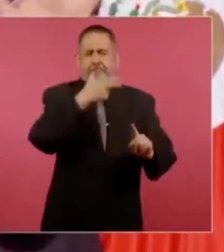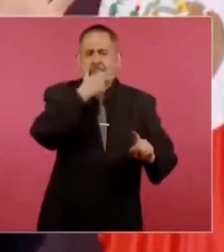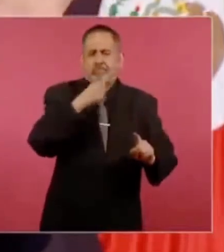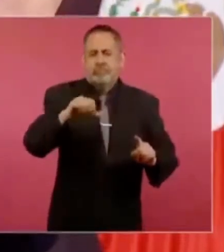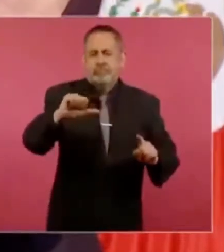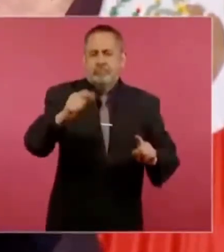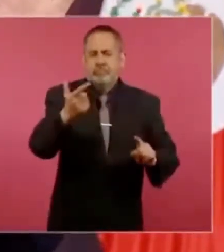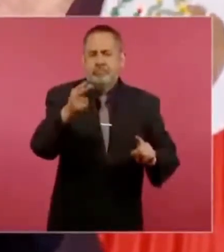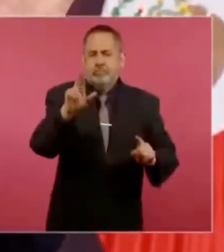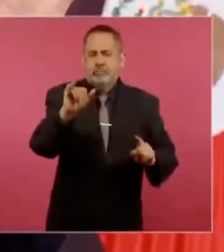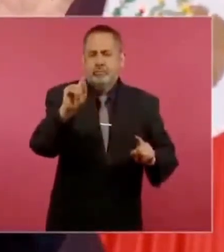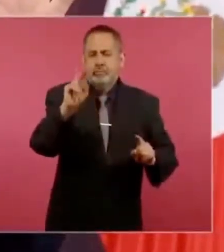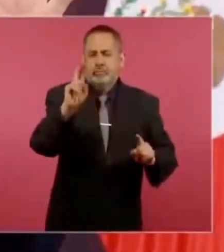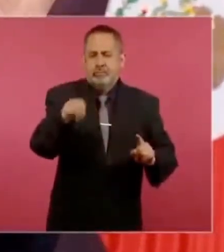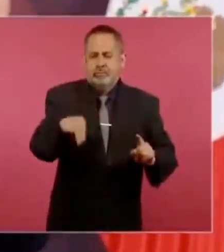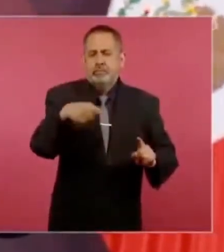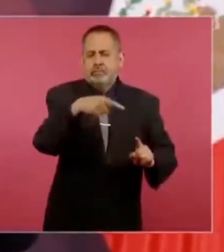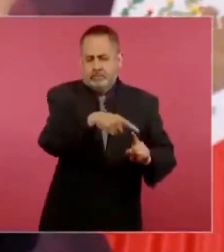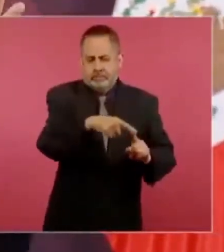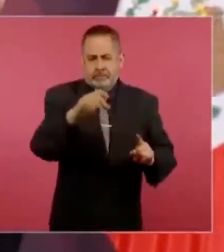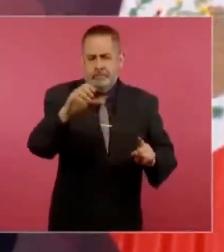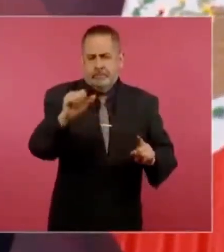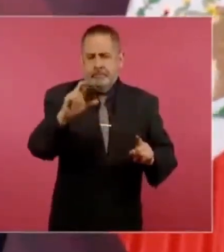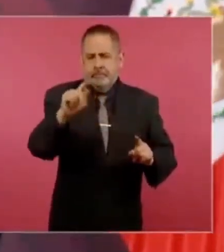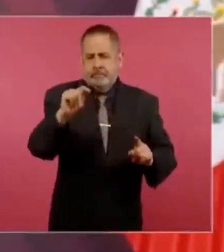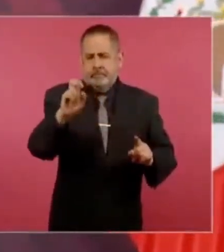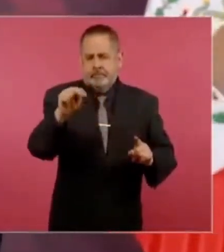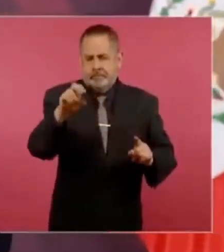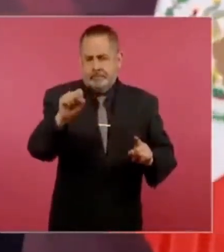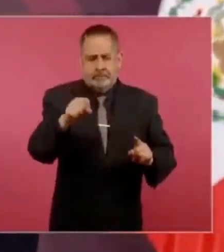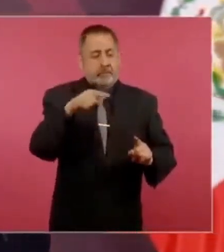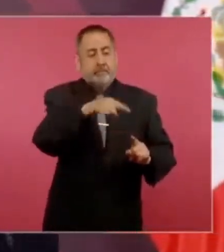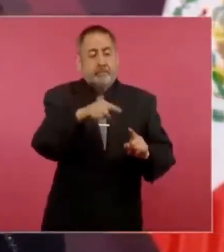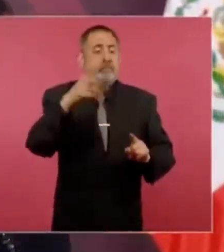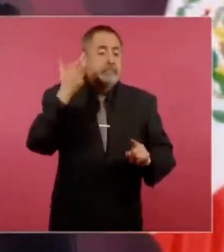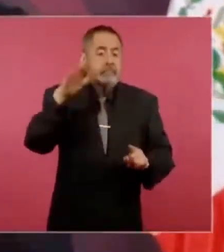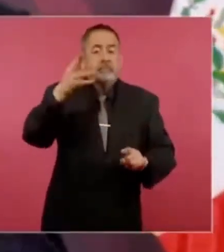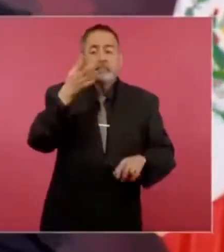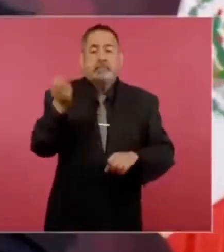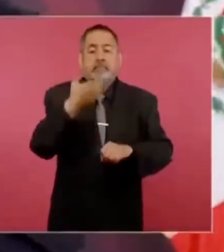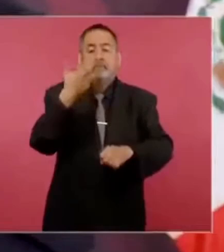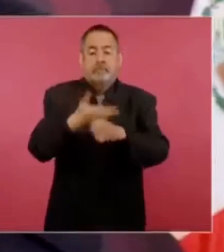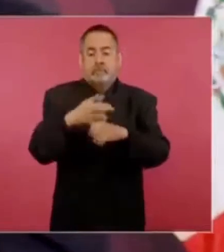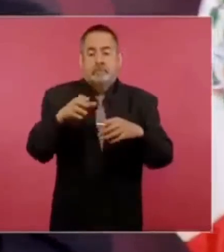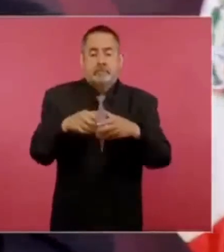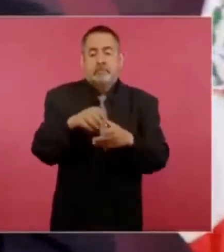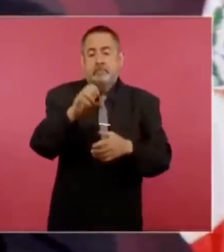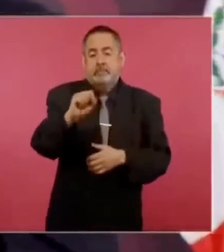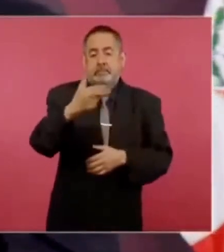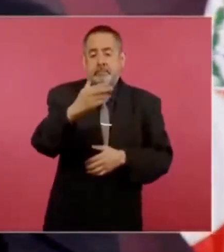Carstens, siendo secretario de Hacienda con Felipe Calderón,